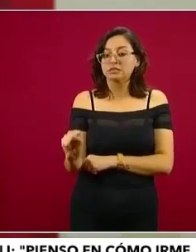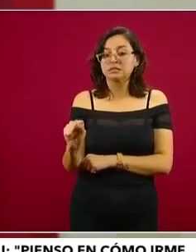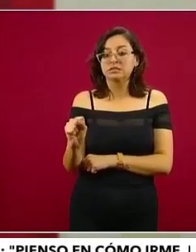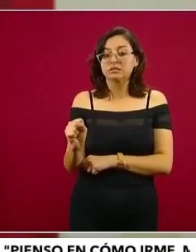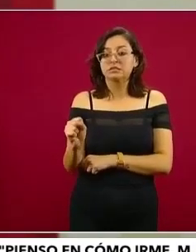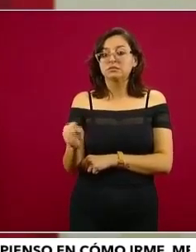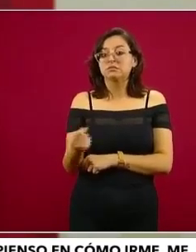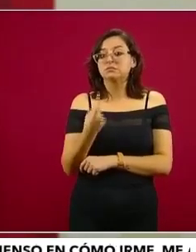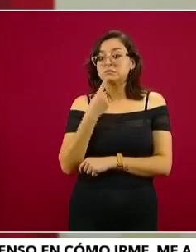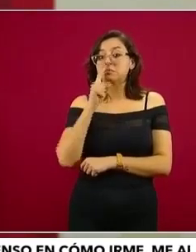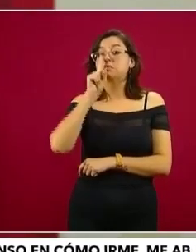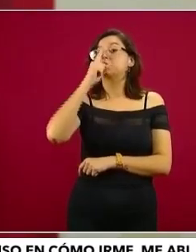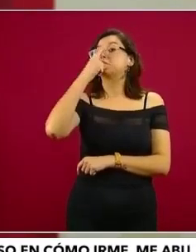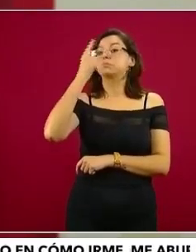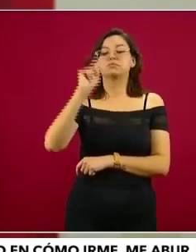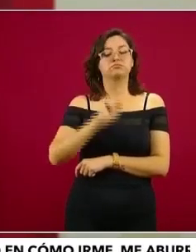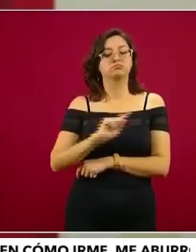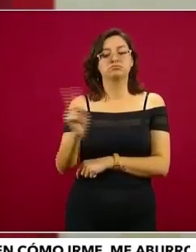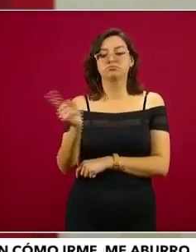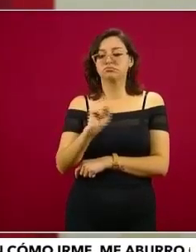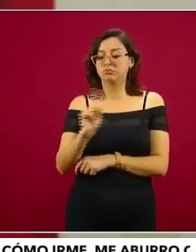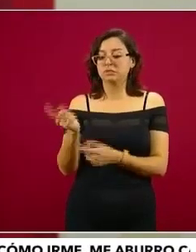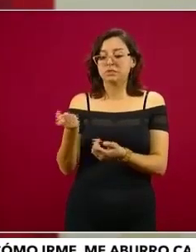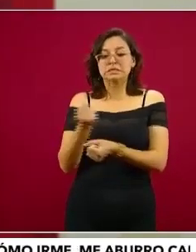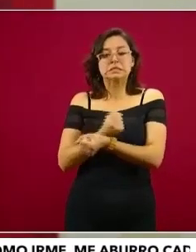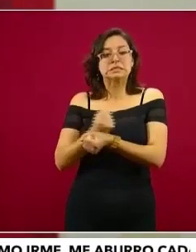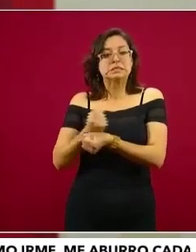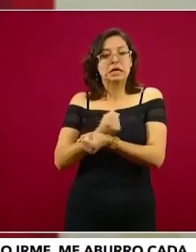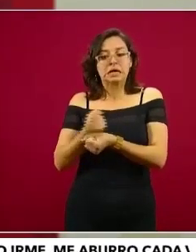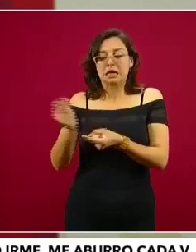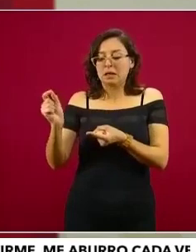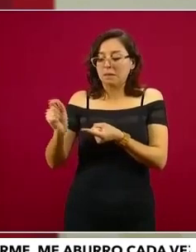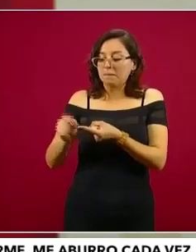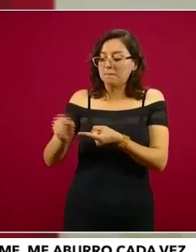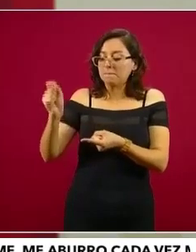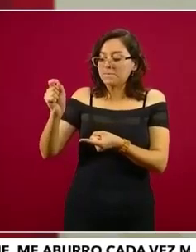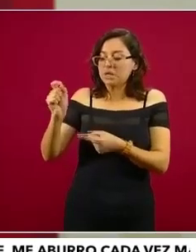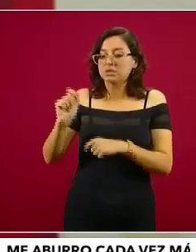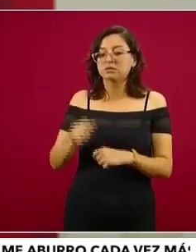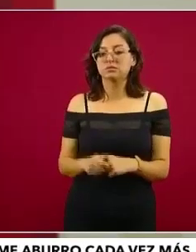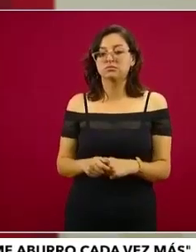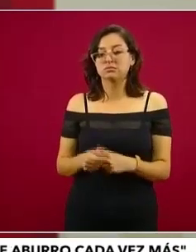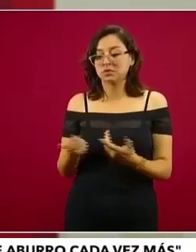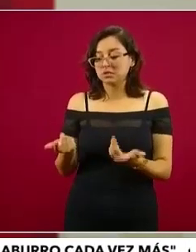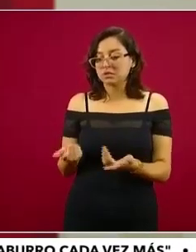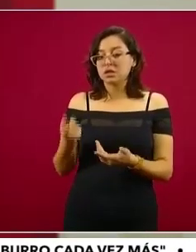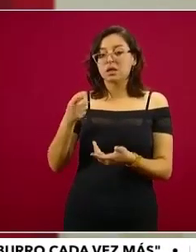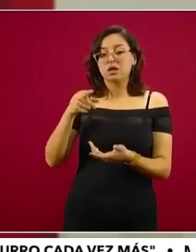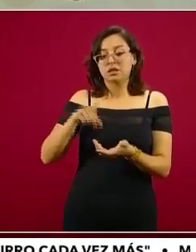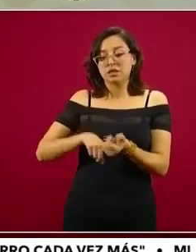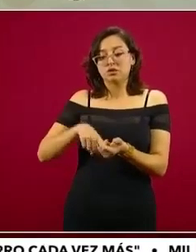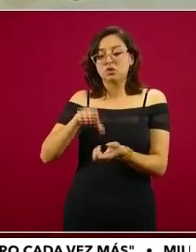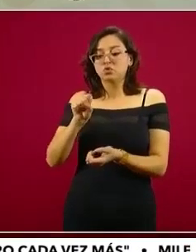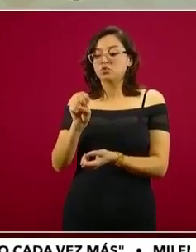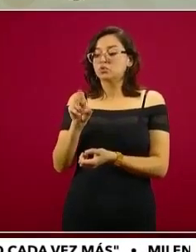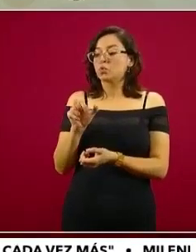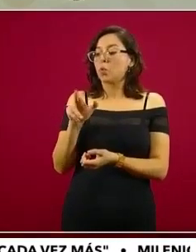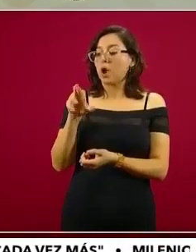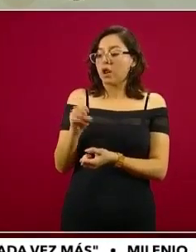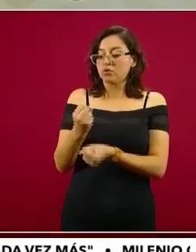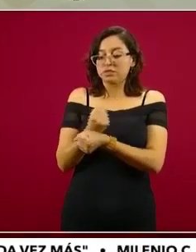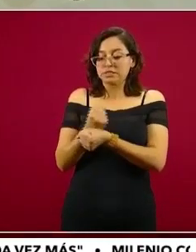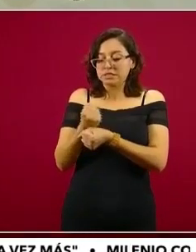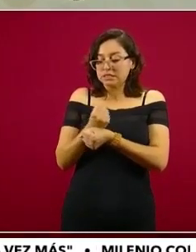es las secreciones respiratorias, sino es una muestra de sangre. En la sangre, la parte líquida se llama suero y este suero